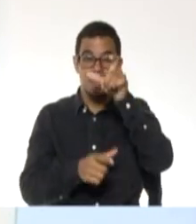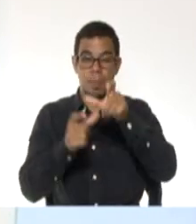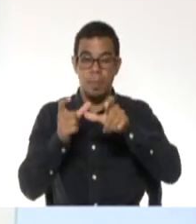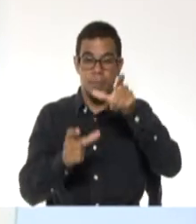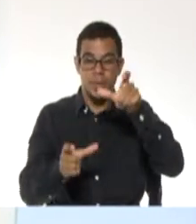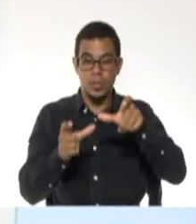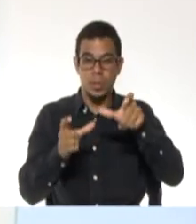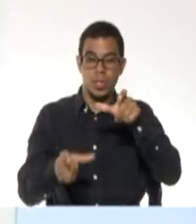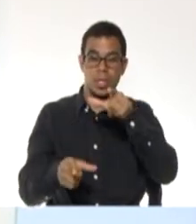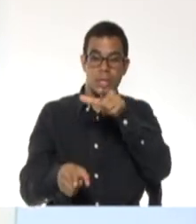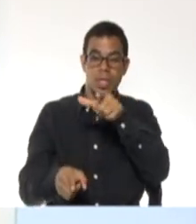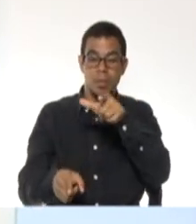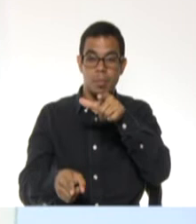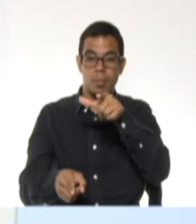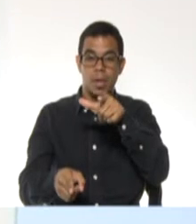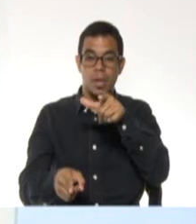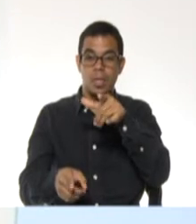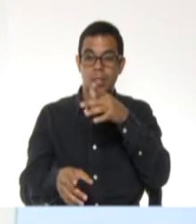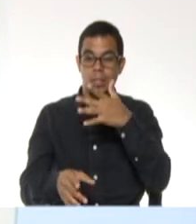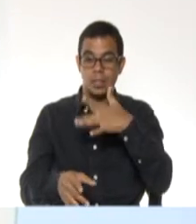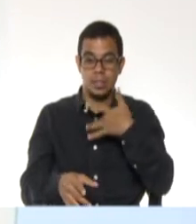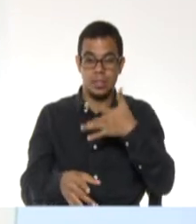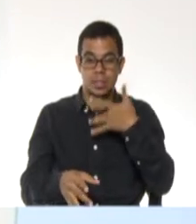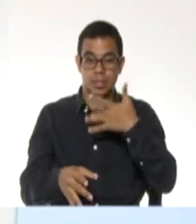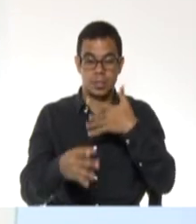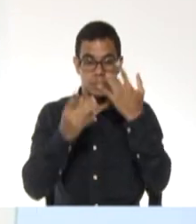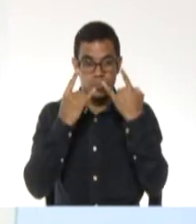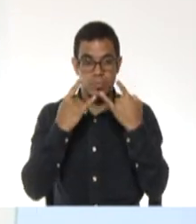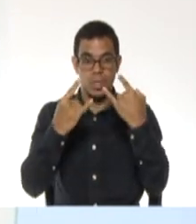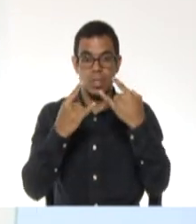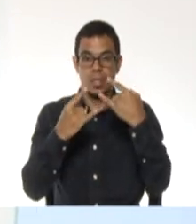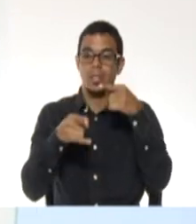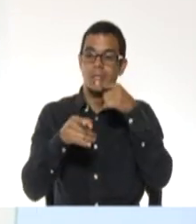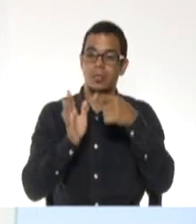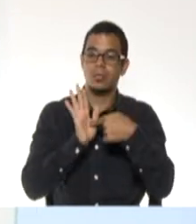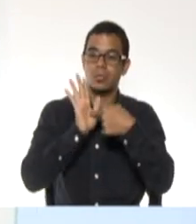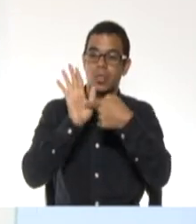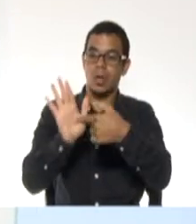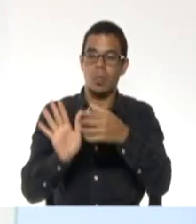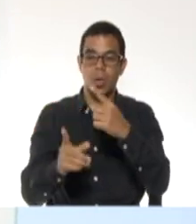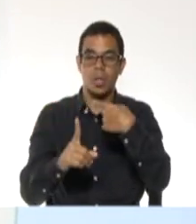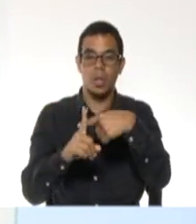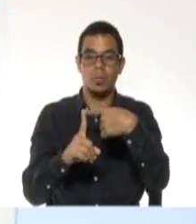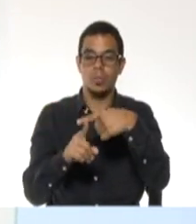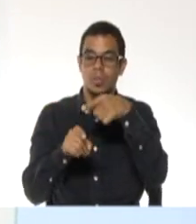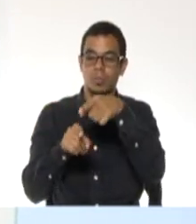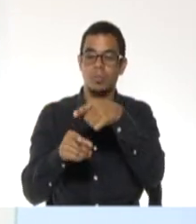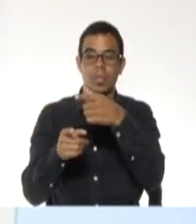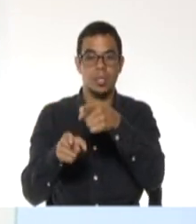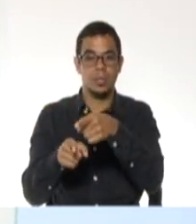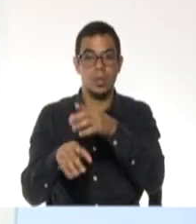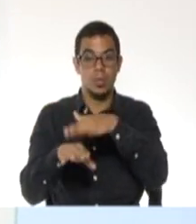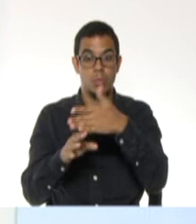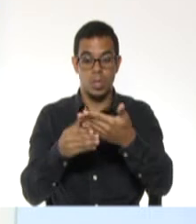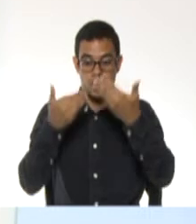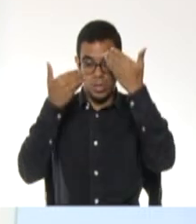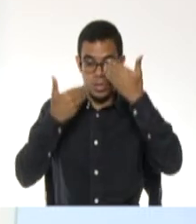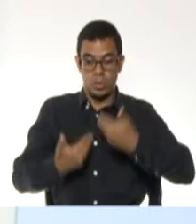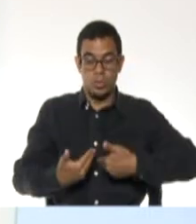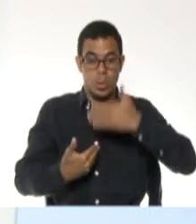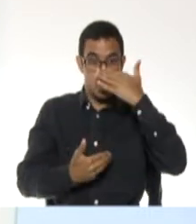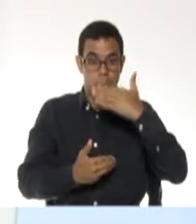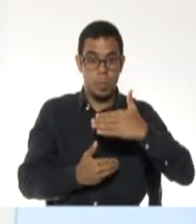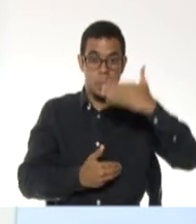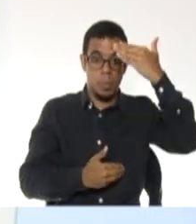significativo sea un modelo a seguir para cada uno de nuestros participantes, porque recordemos que de nosotros como